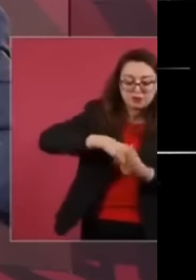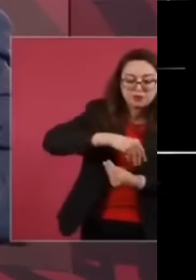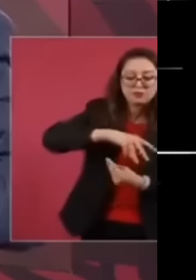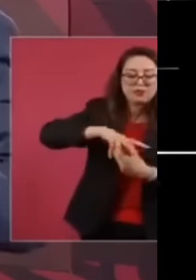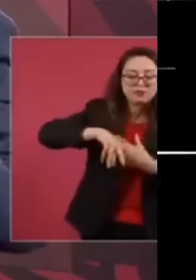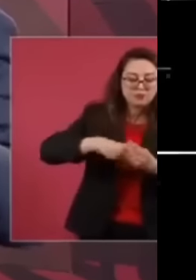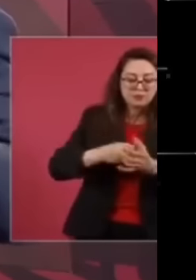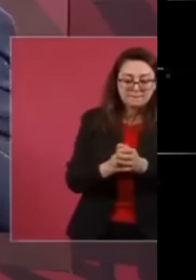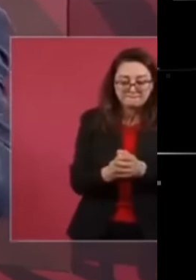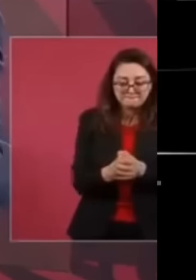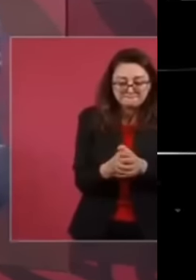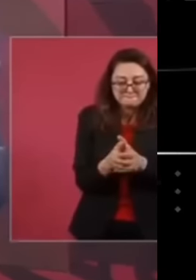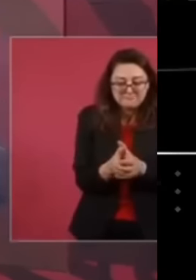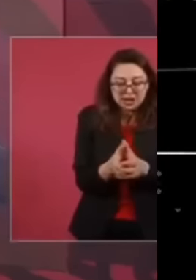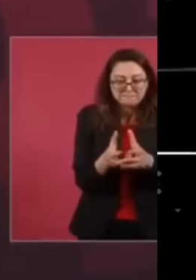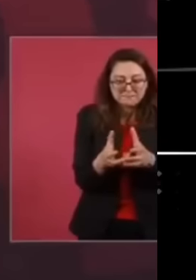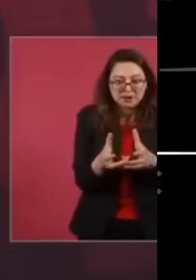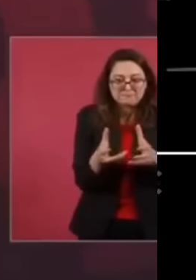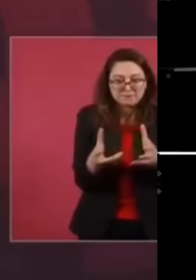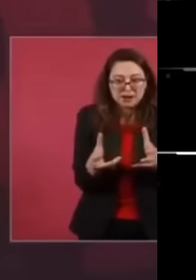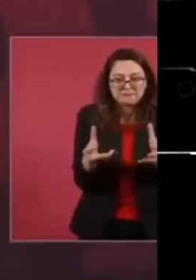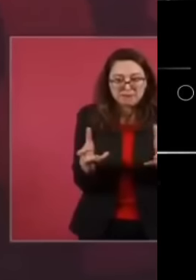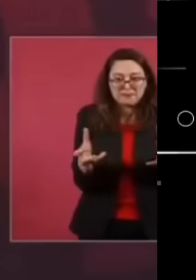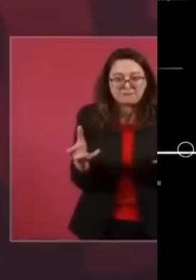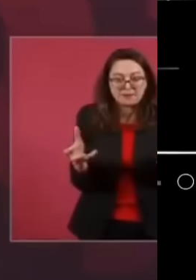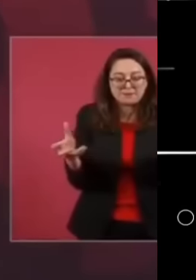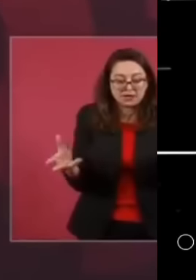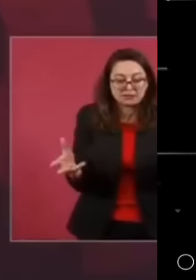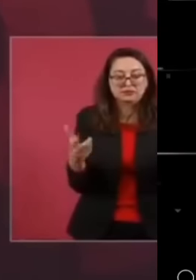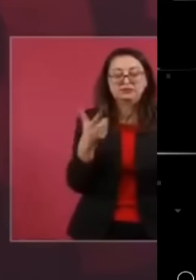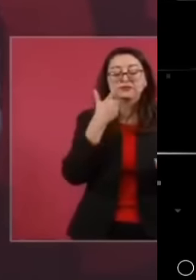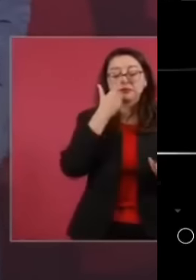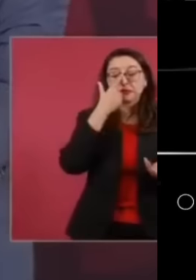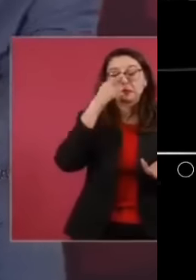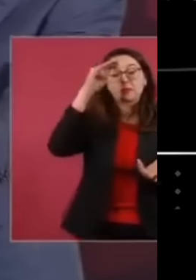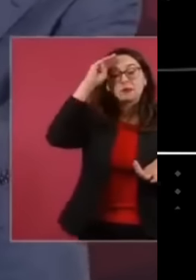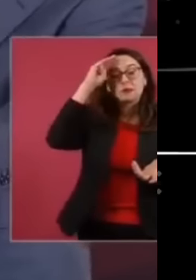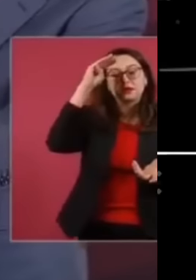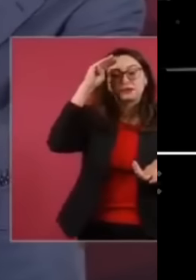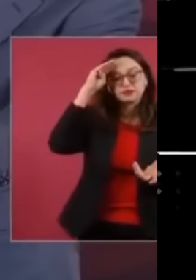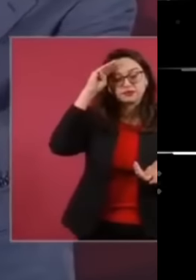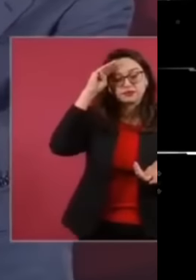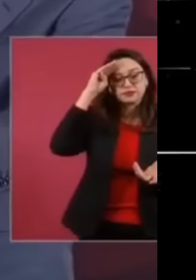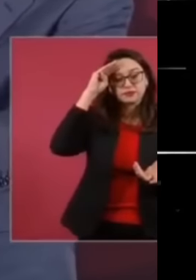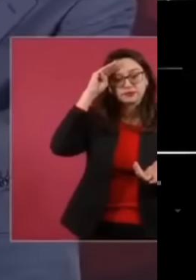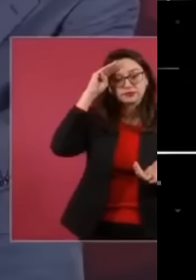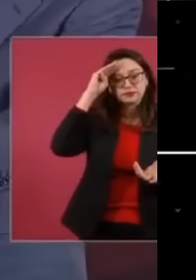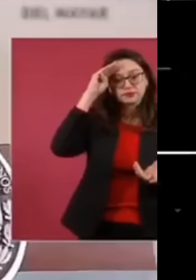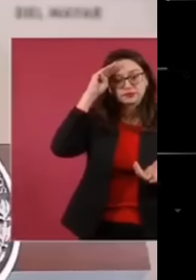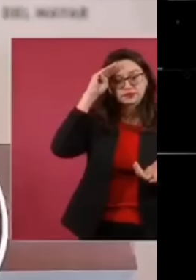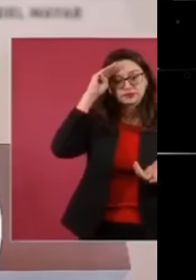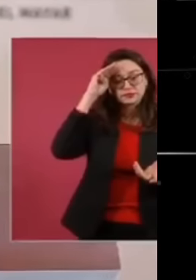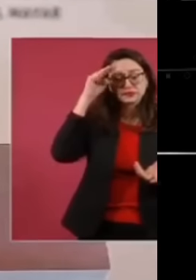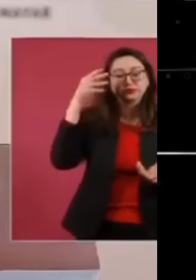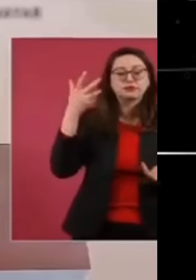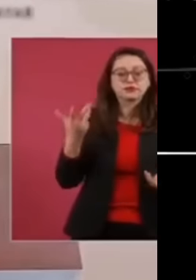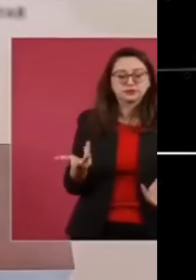creciendo por que se está considerando que el 75 por de lo que